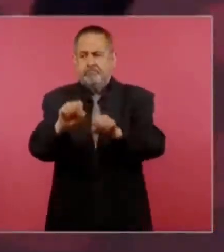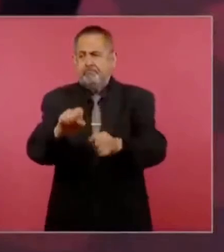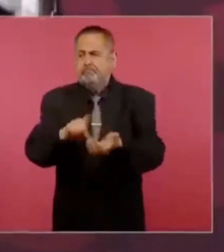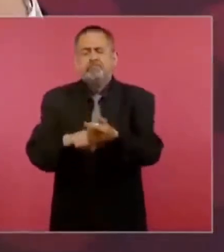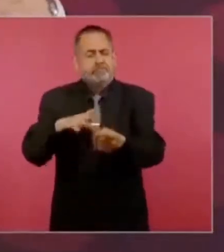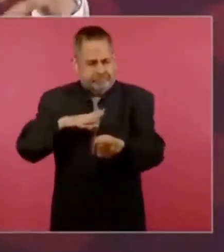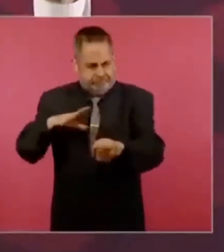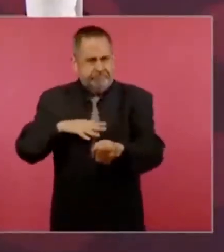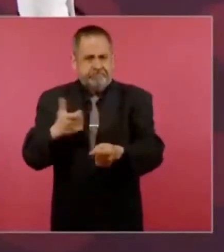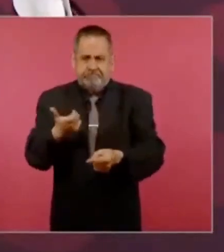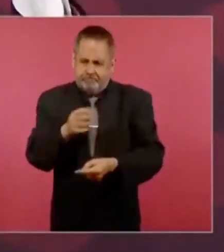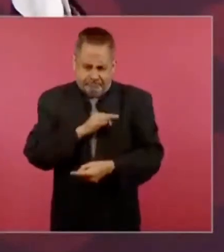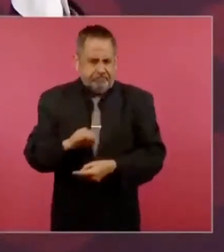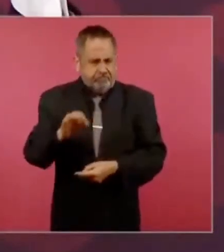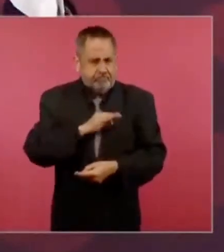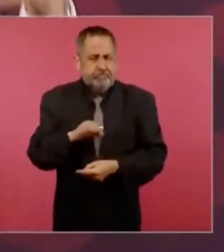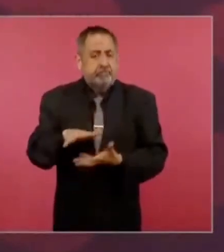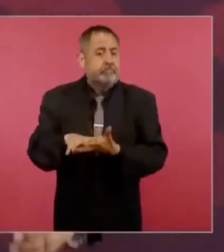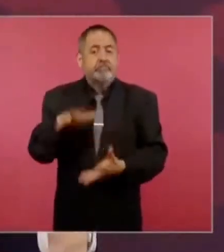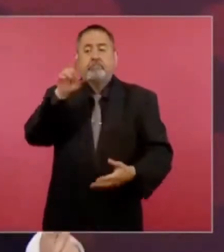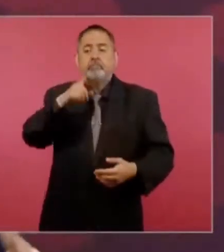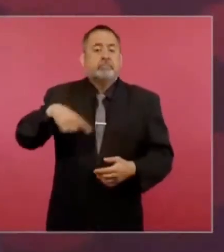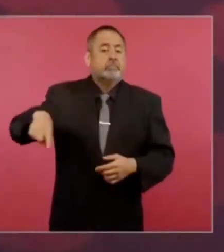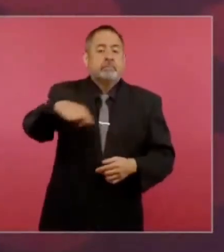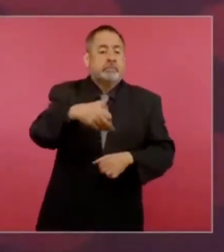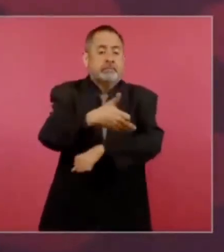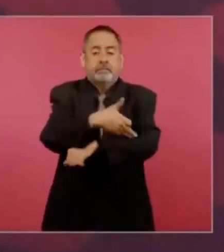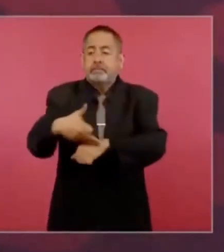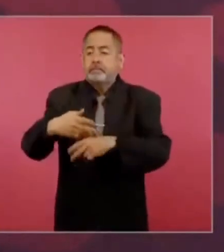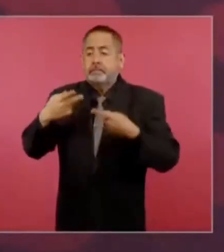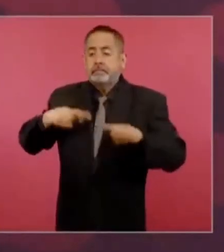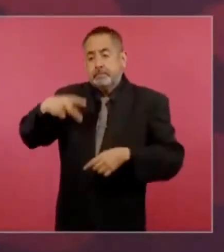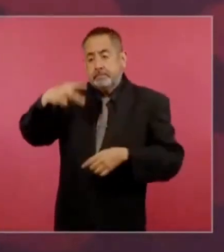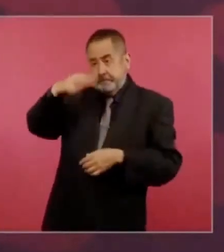para que la mayoría de las familias mexicanas